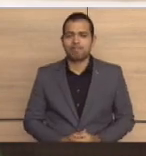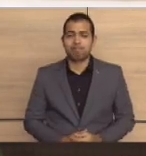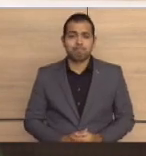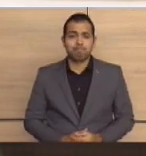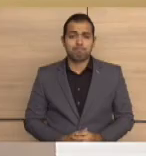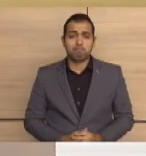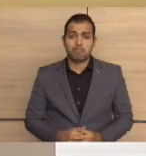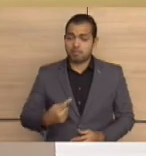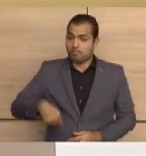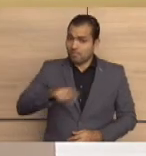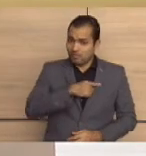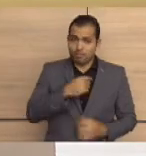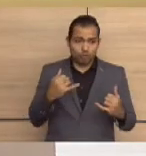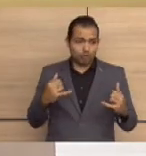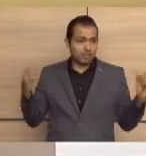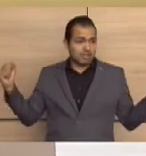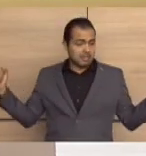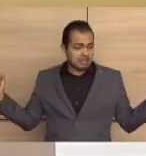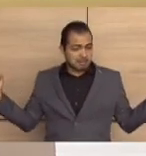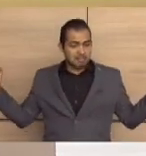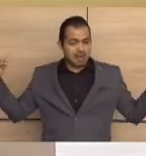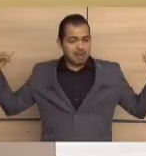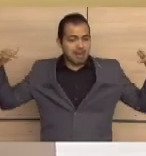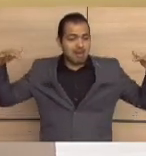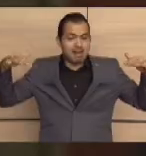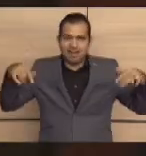nos hemos emancipado, si me perdonan el término.